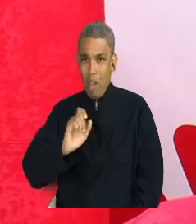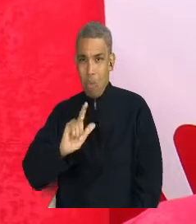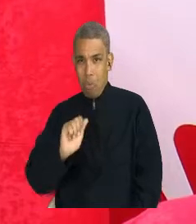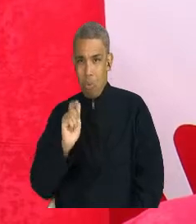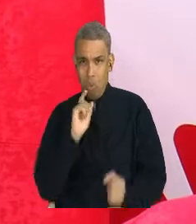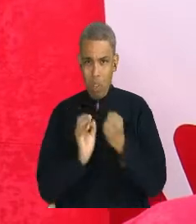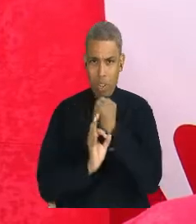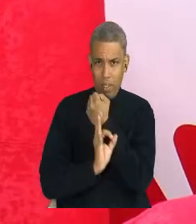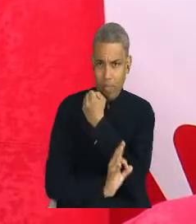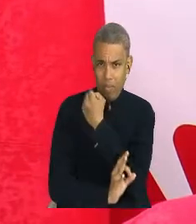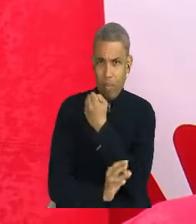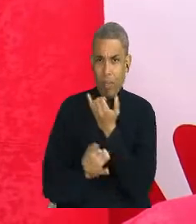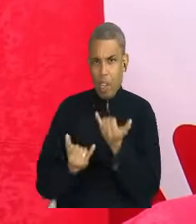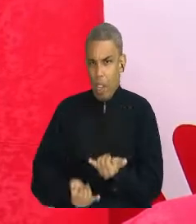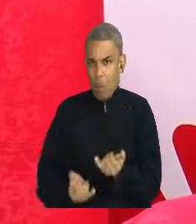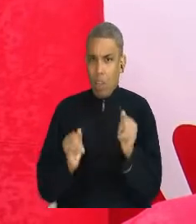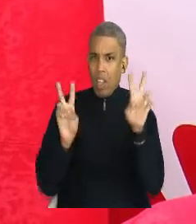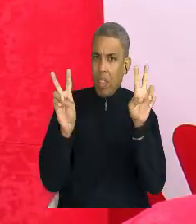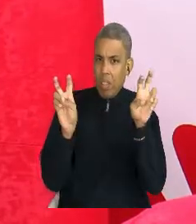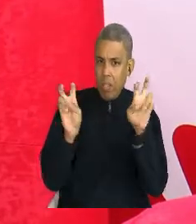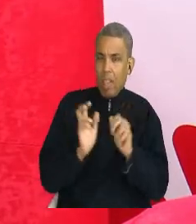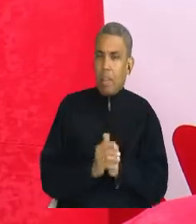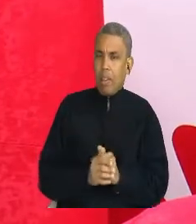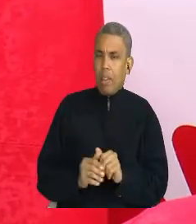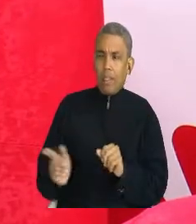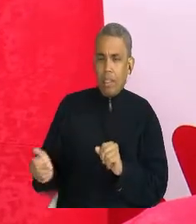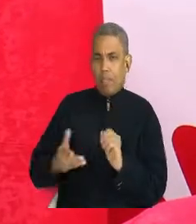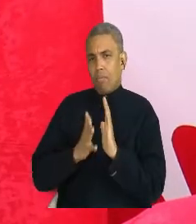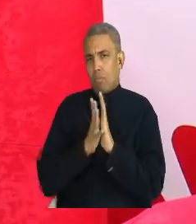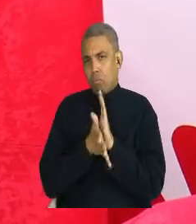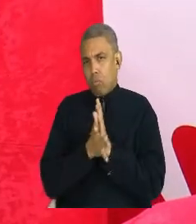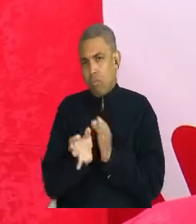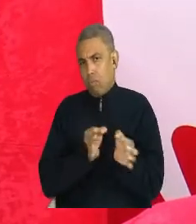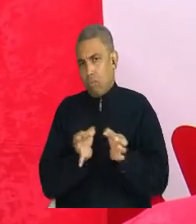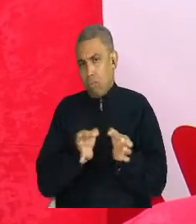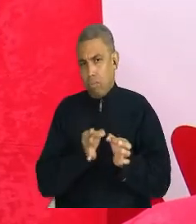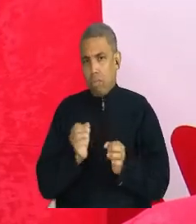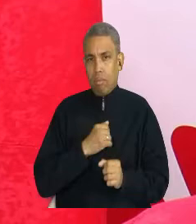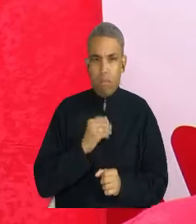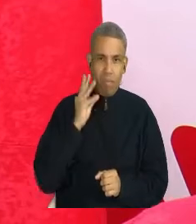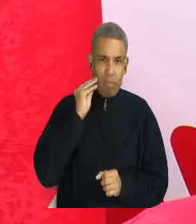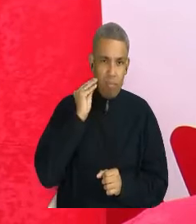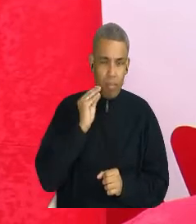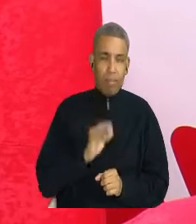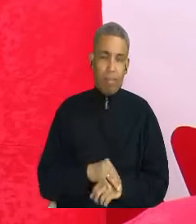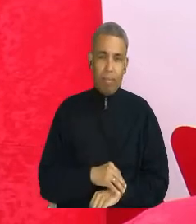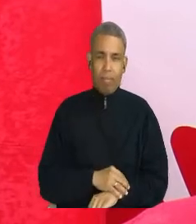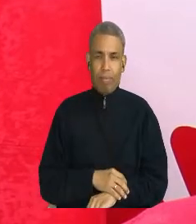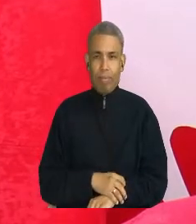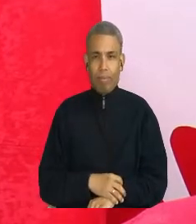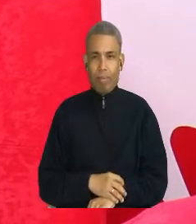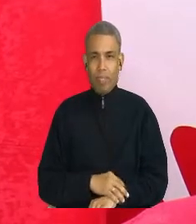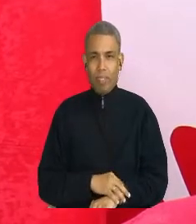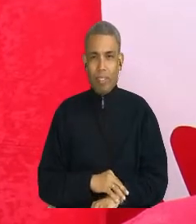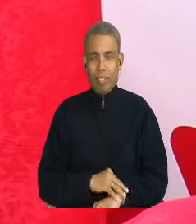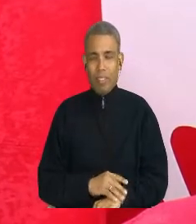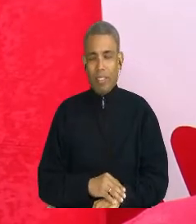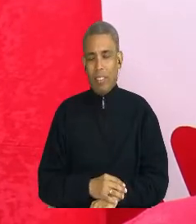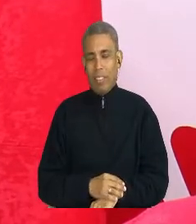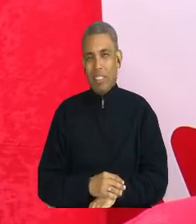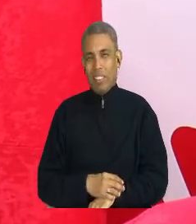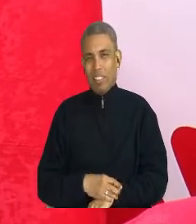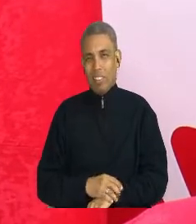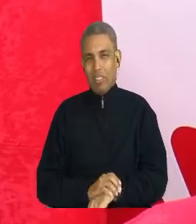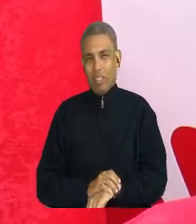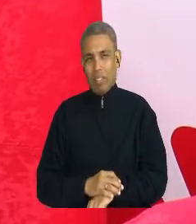siempre nos prepara temas muy interesantes para nuestros televidentes y para que todas las personas que ven el programa siempre tengan unos tips para llevar